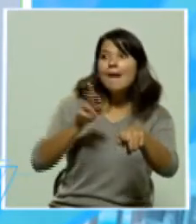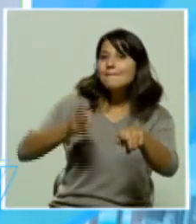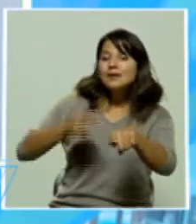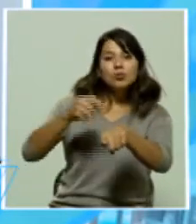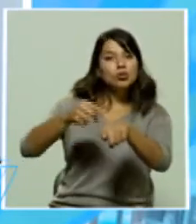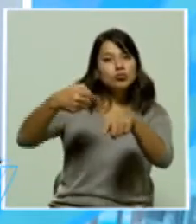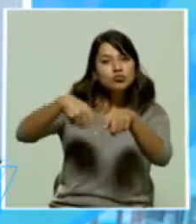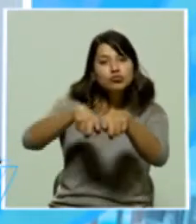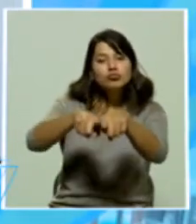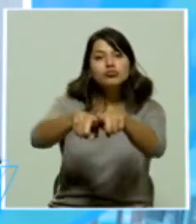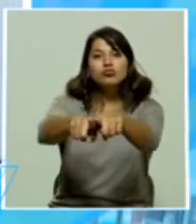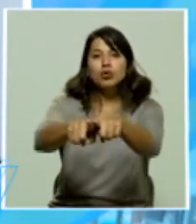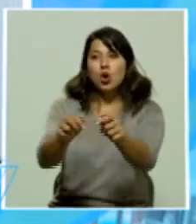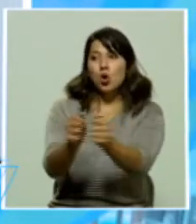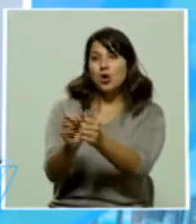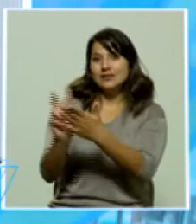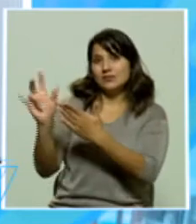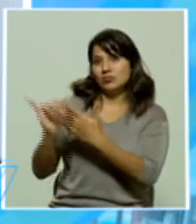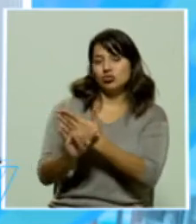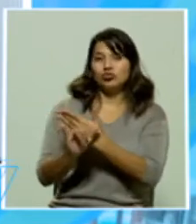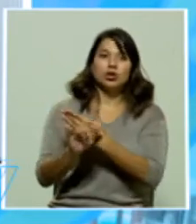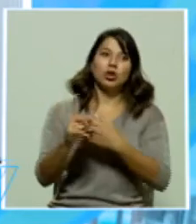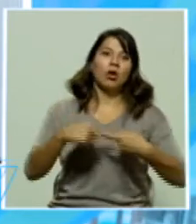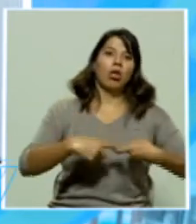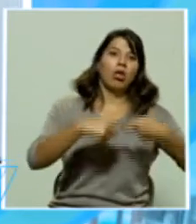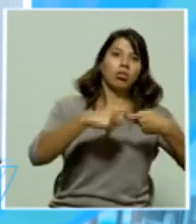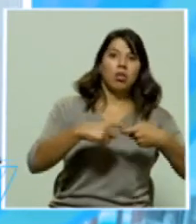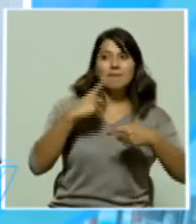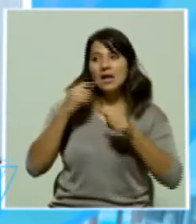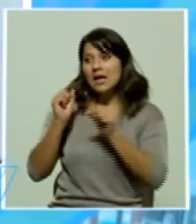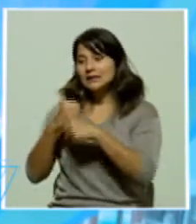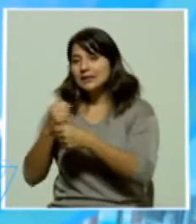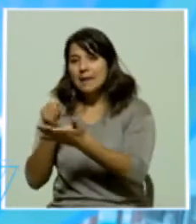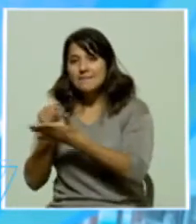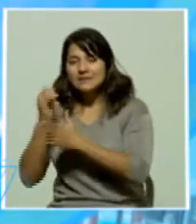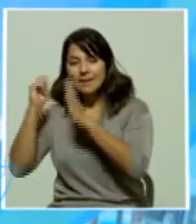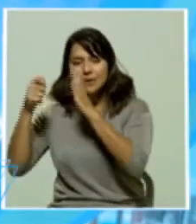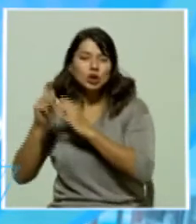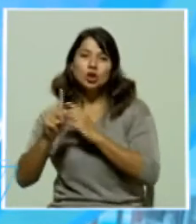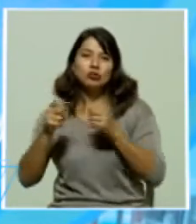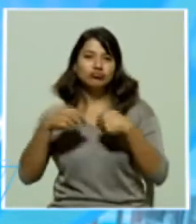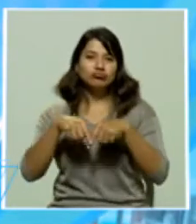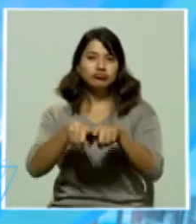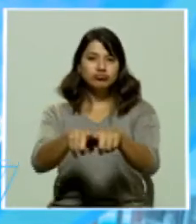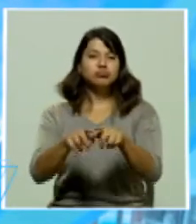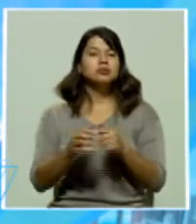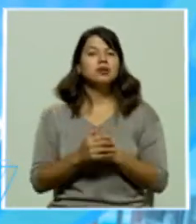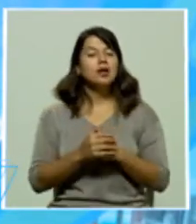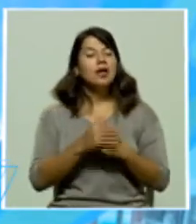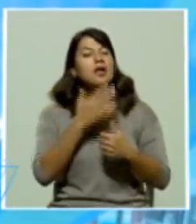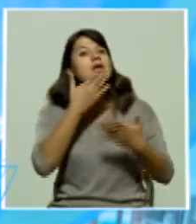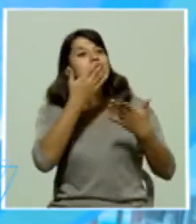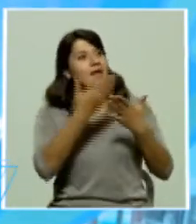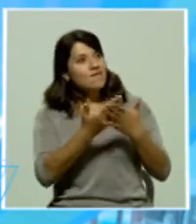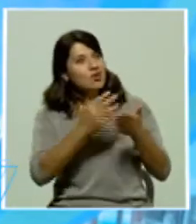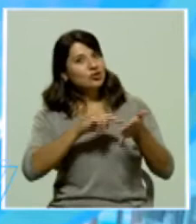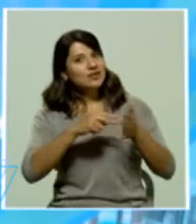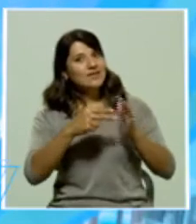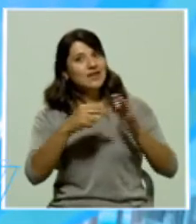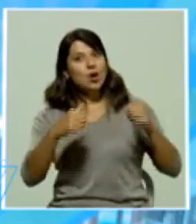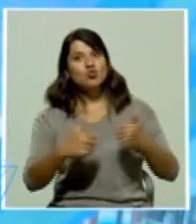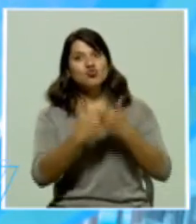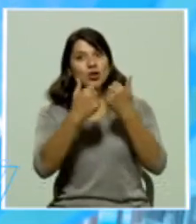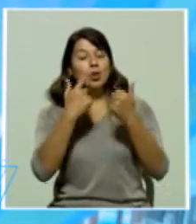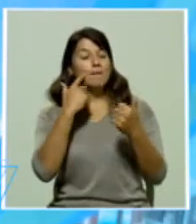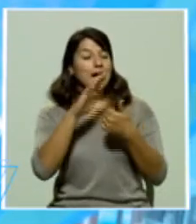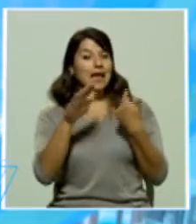desarrollándome como los últimos 17 años en documental. Buenísimo, me parece que es todo un desafío para todos los que